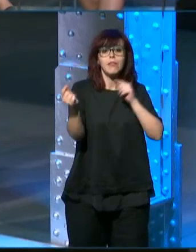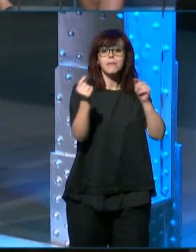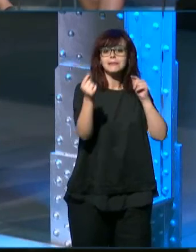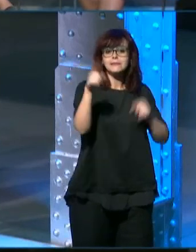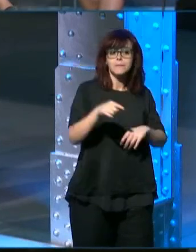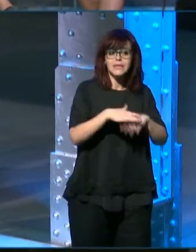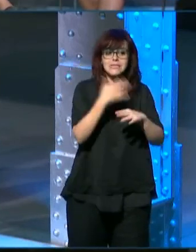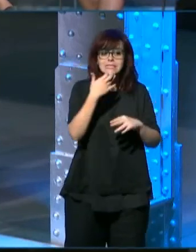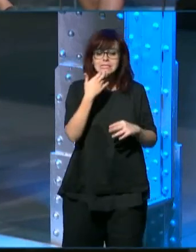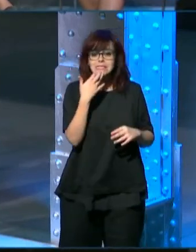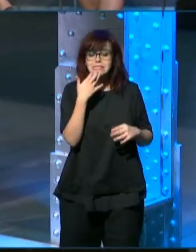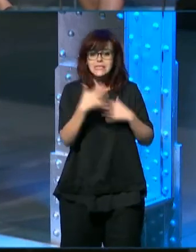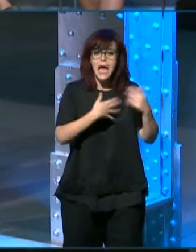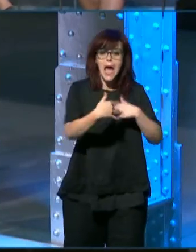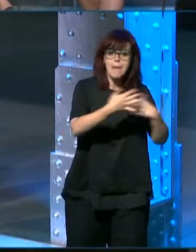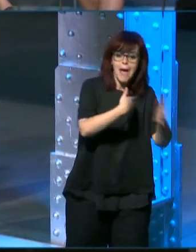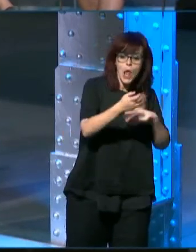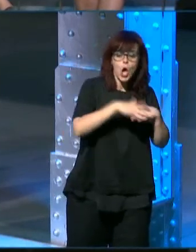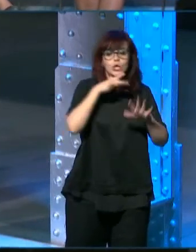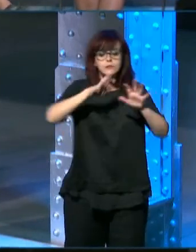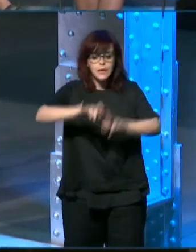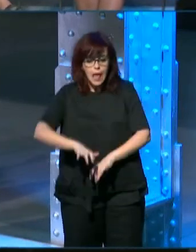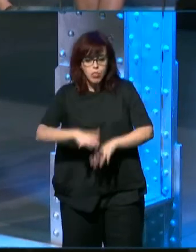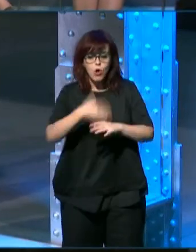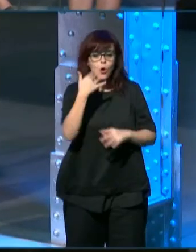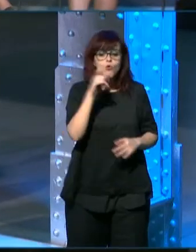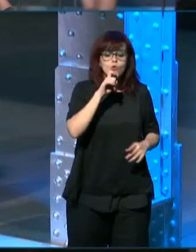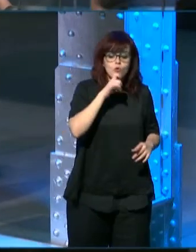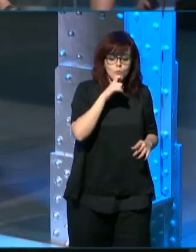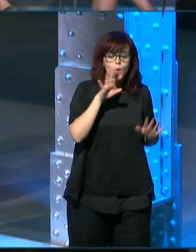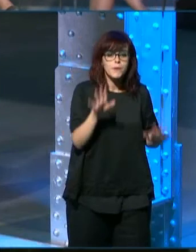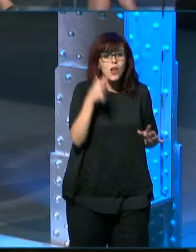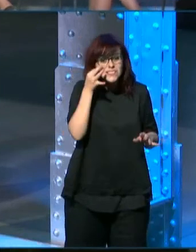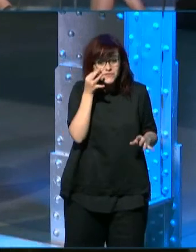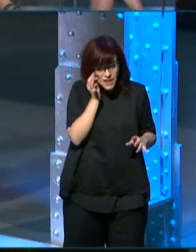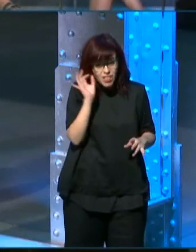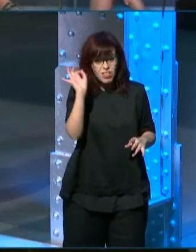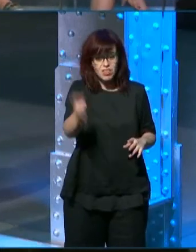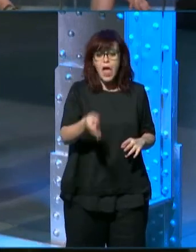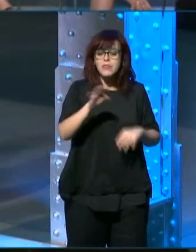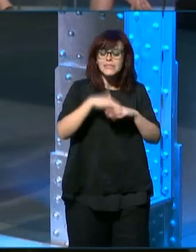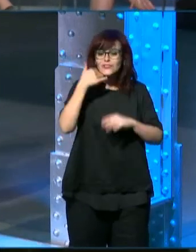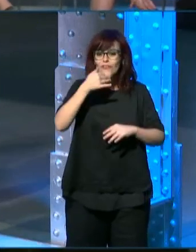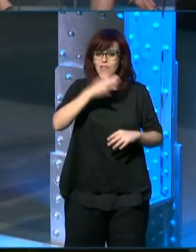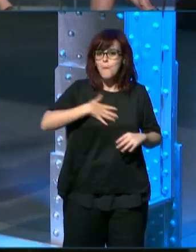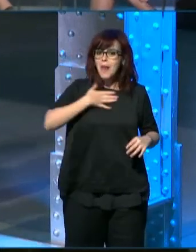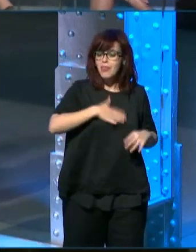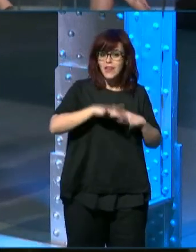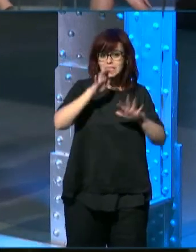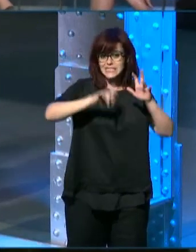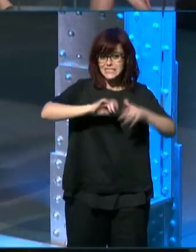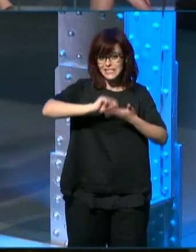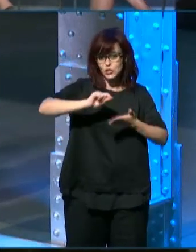bueno, si a mano, si usando el teclado, etcétera, etcétera. Pero lo cierto es que hay un germen de placer en muchos